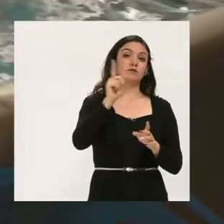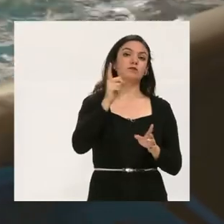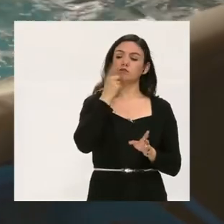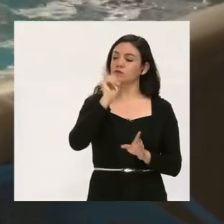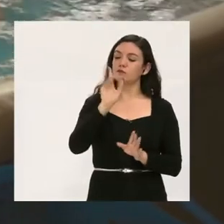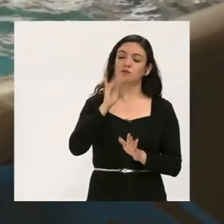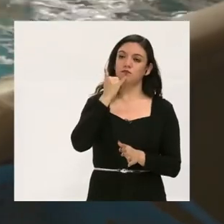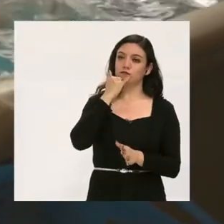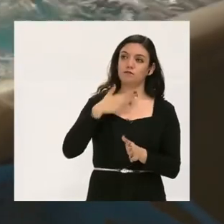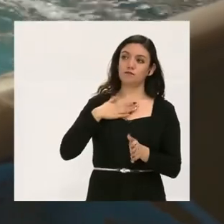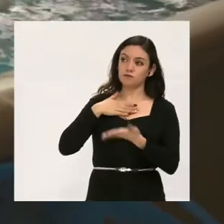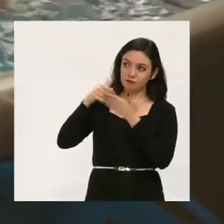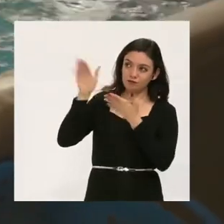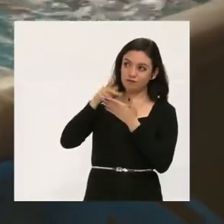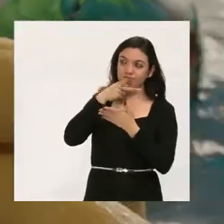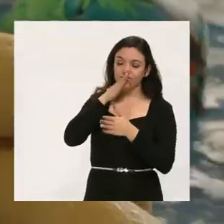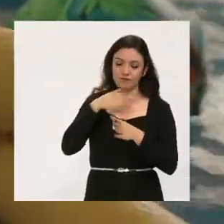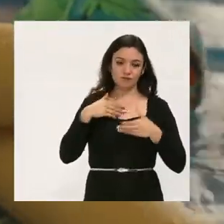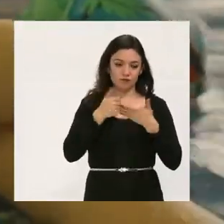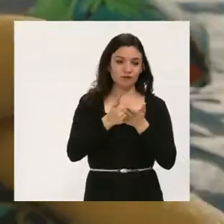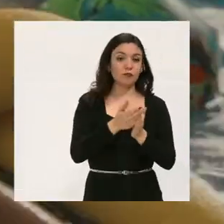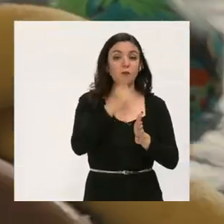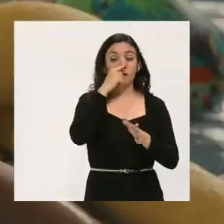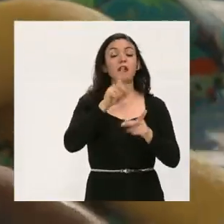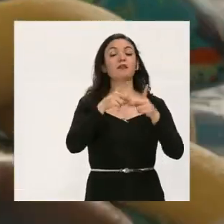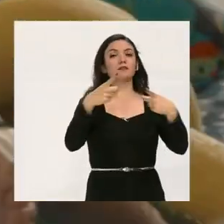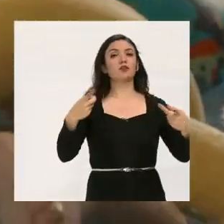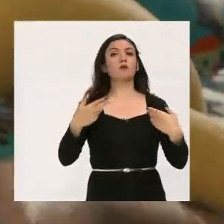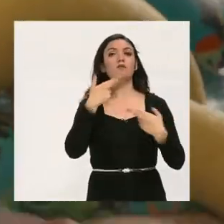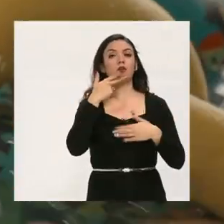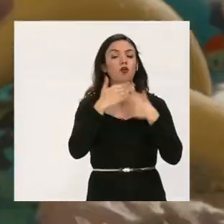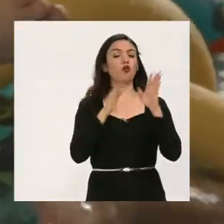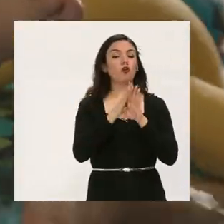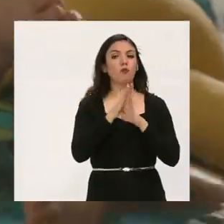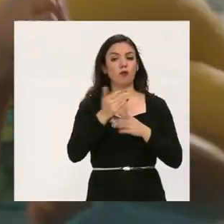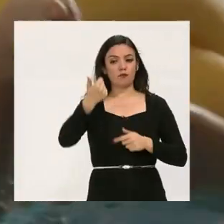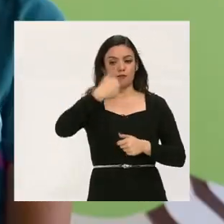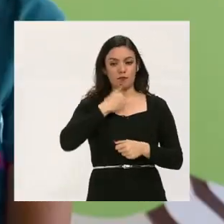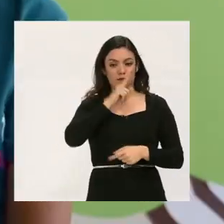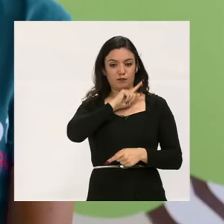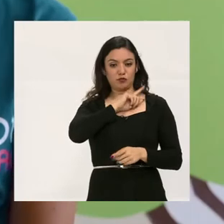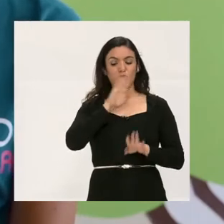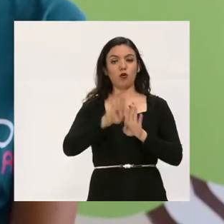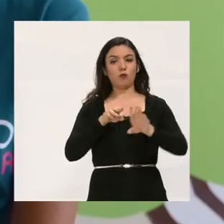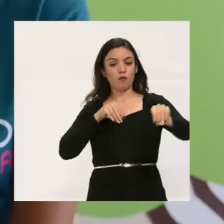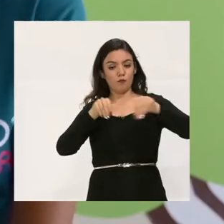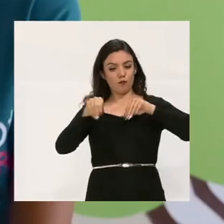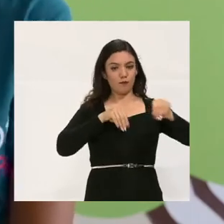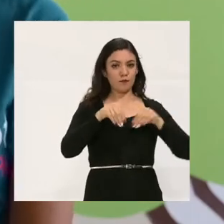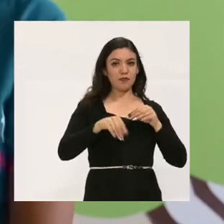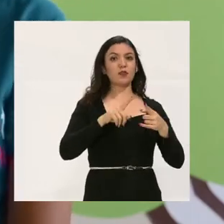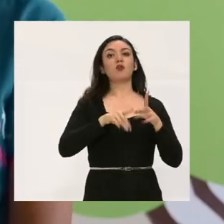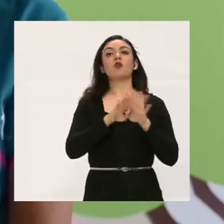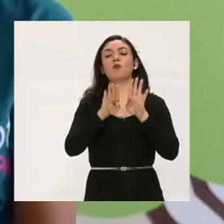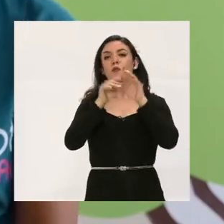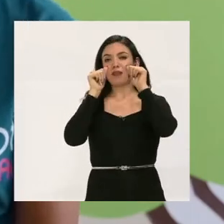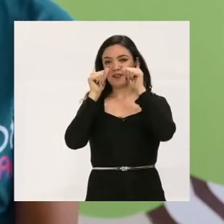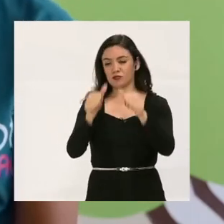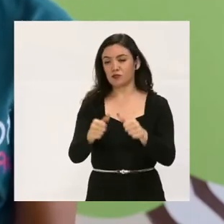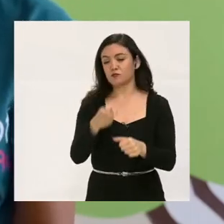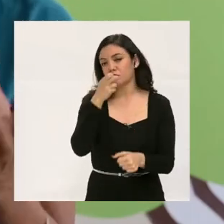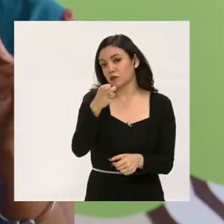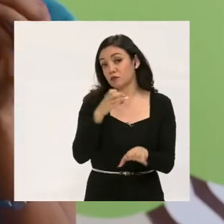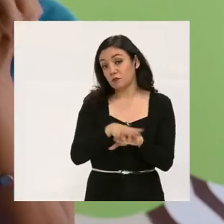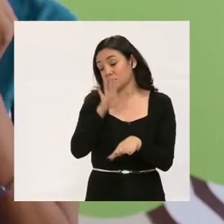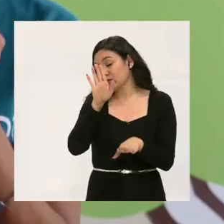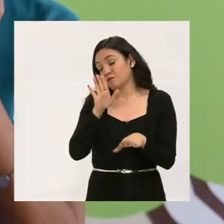otros profesionales que si los celos que dan ellos pero obviamente aquí van a desarrollar habilidades de autonomía habilidades de psicomotricidad habilidades de